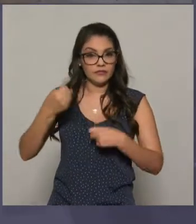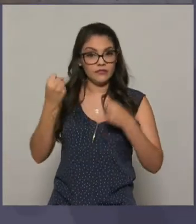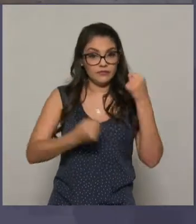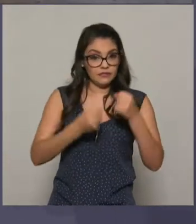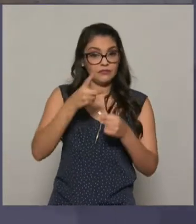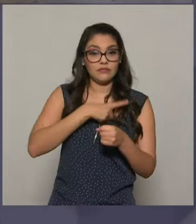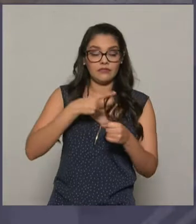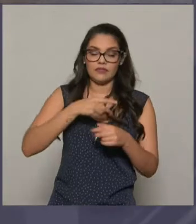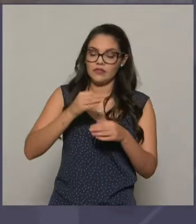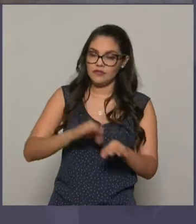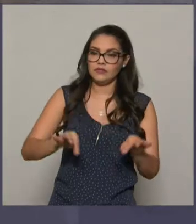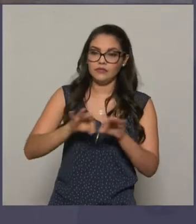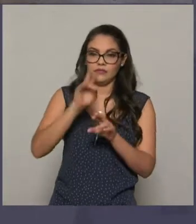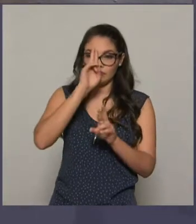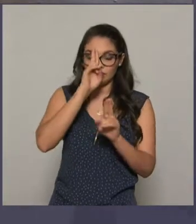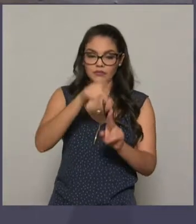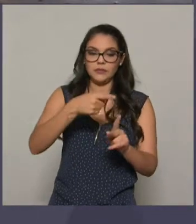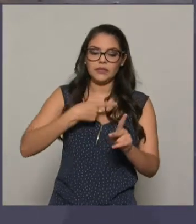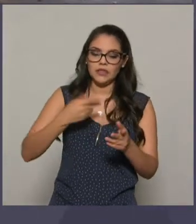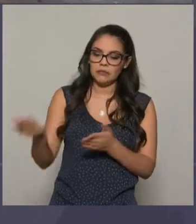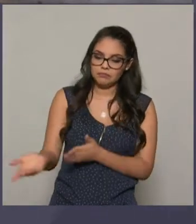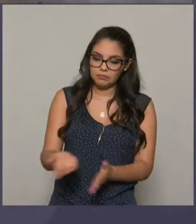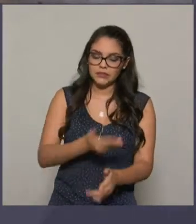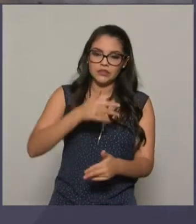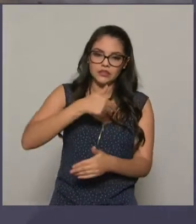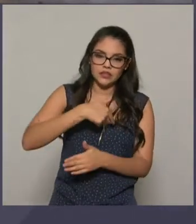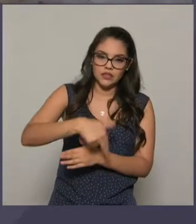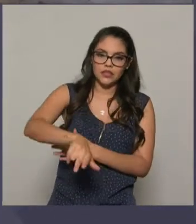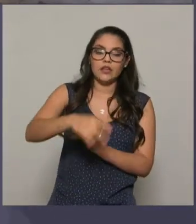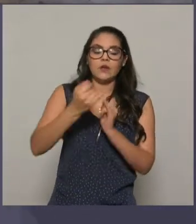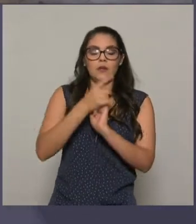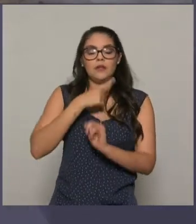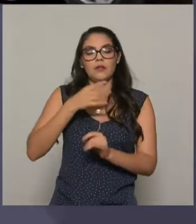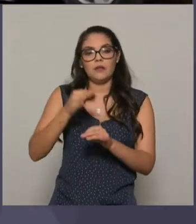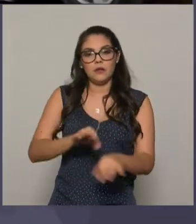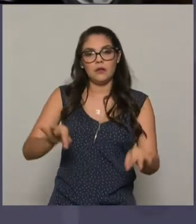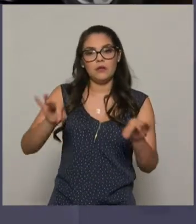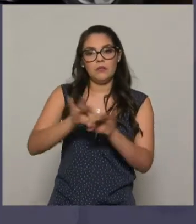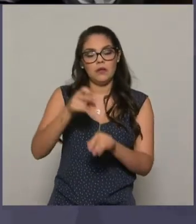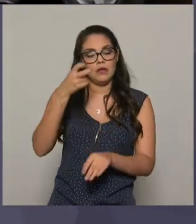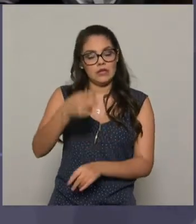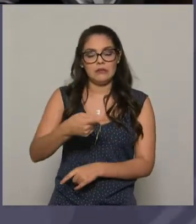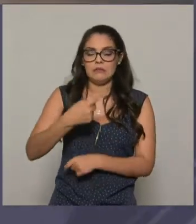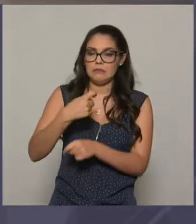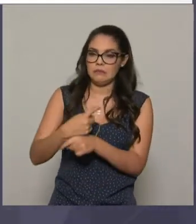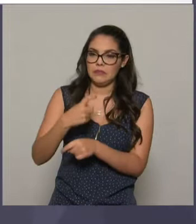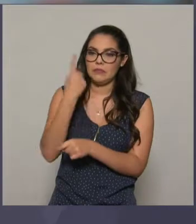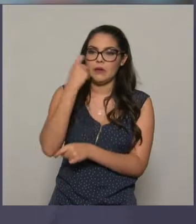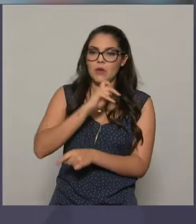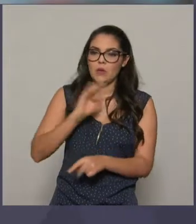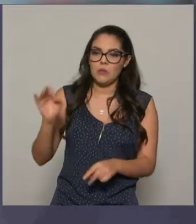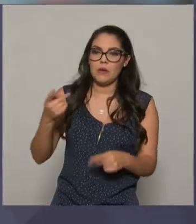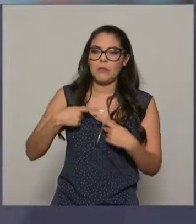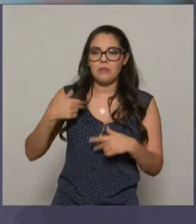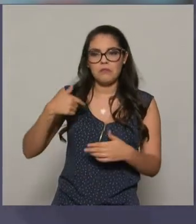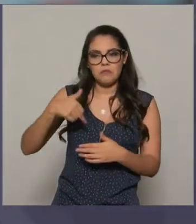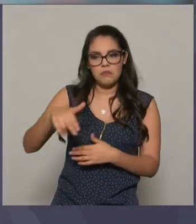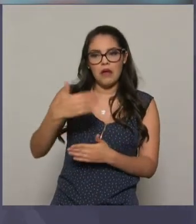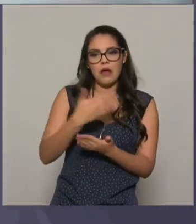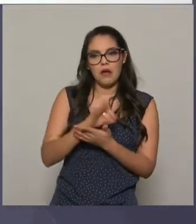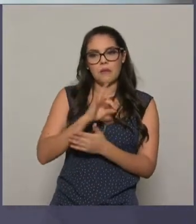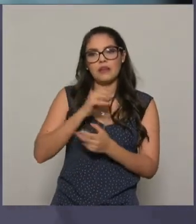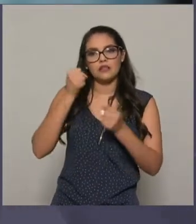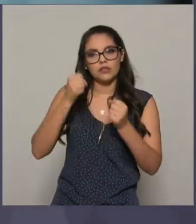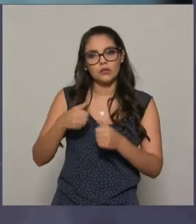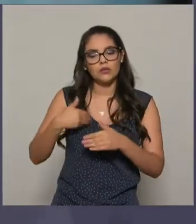relevancia de respetar al peatón, cederle el paso, darle esta prioridad en la vía para que la gente pueda cruzar y obviamente llegar segura a